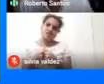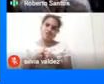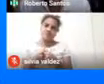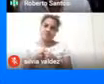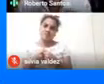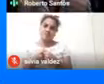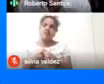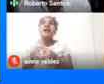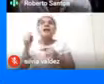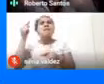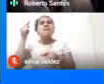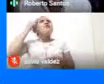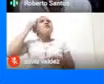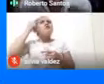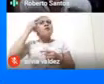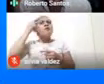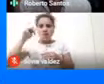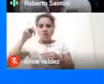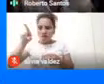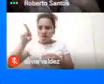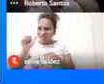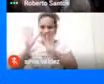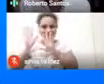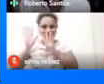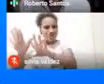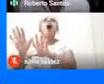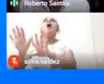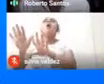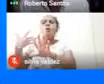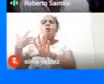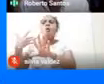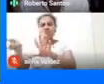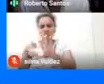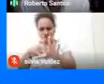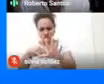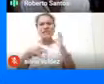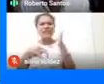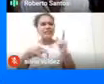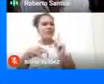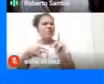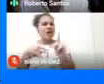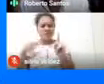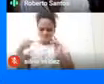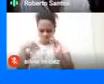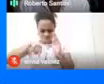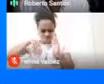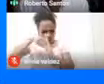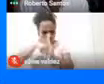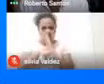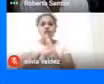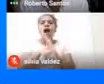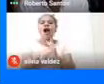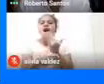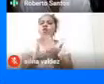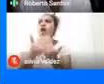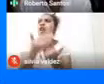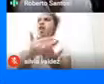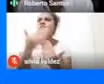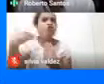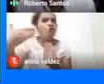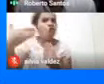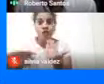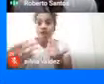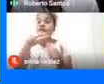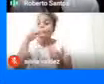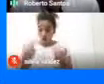El pensamiento Muisca Es un pensamiento De una Profunda Actualidad Si de verdad